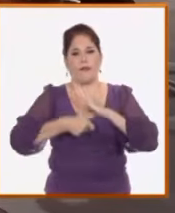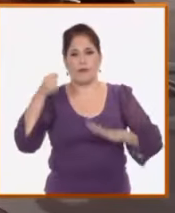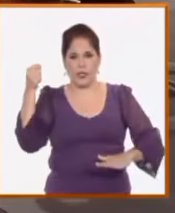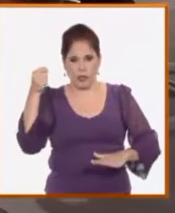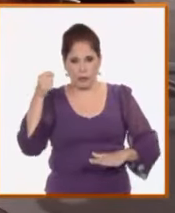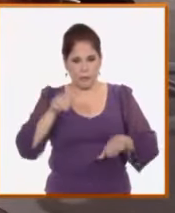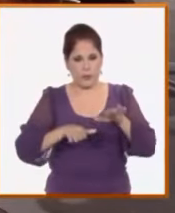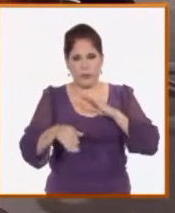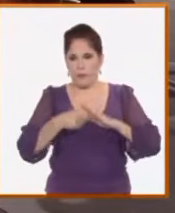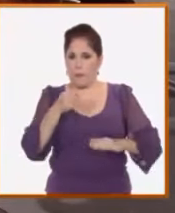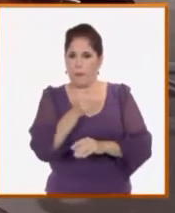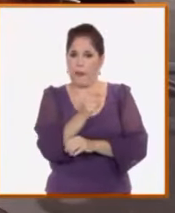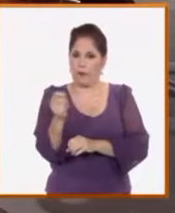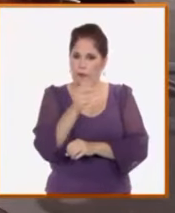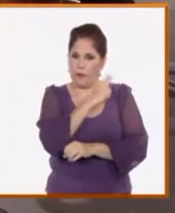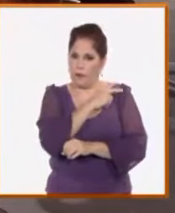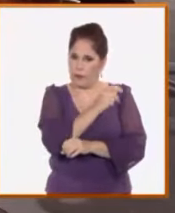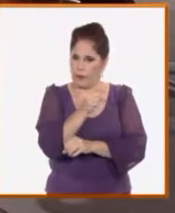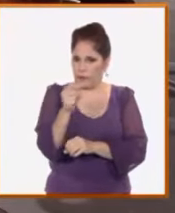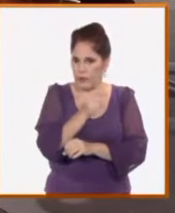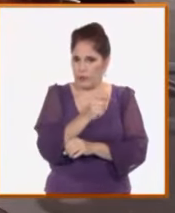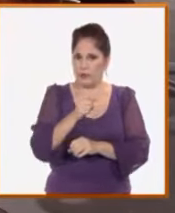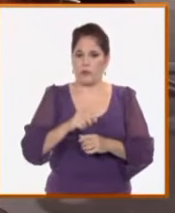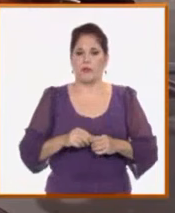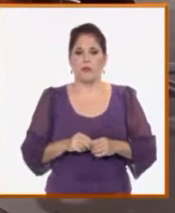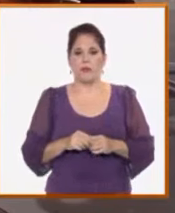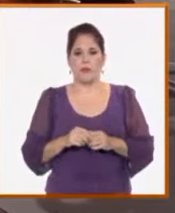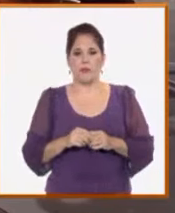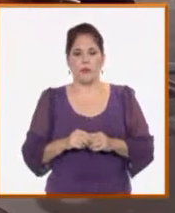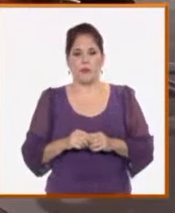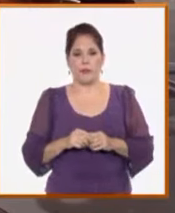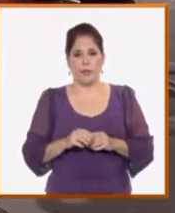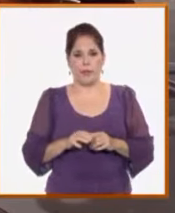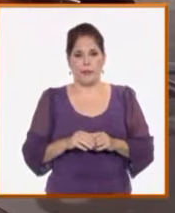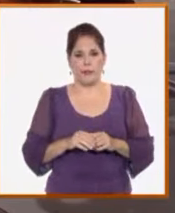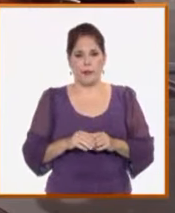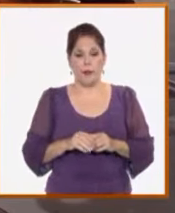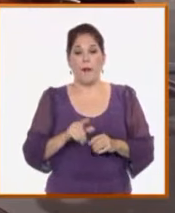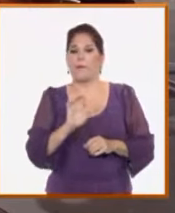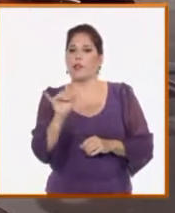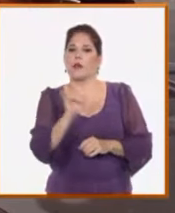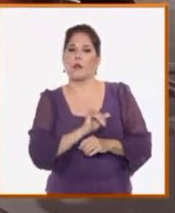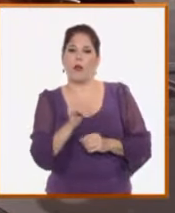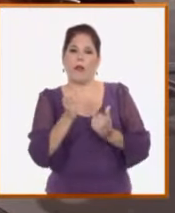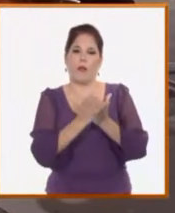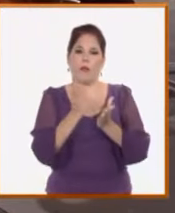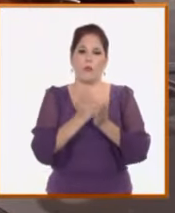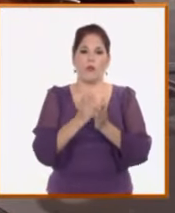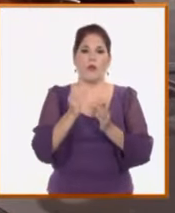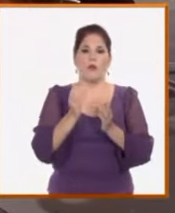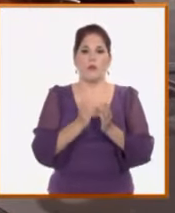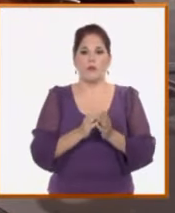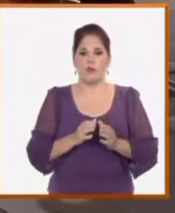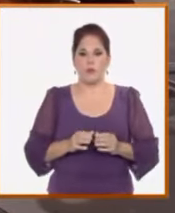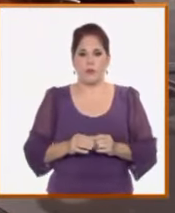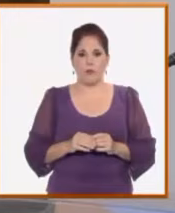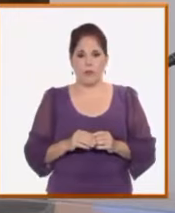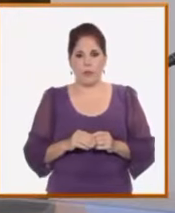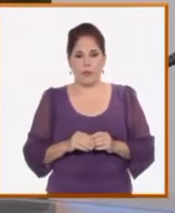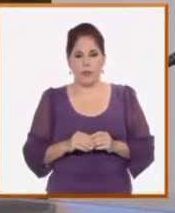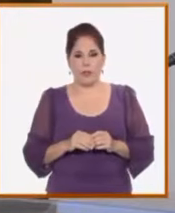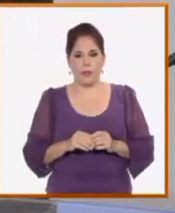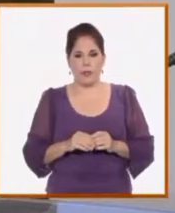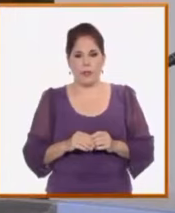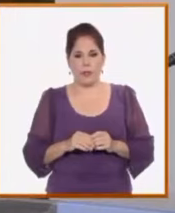a profesores a los compañeros de sistema de Educación tanto de Educación como educación superior y